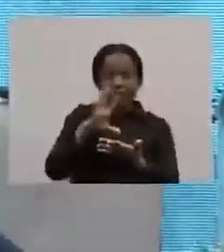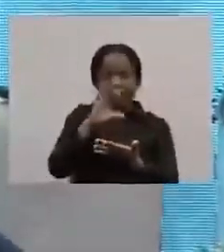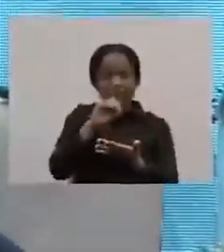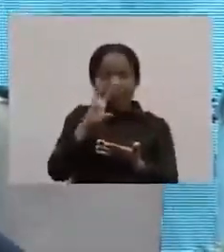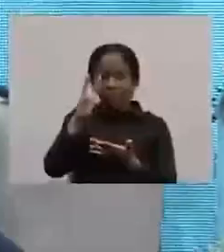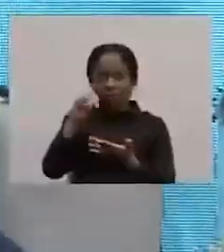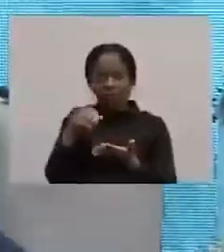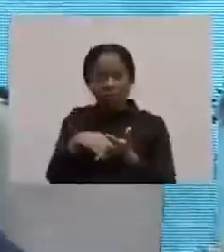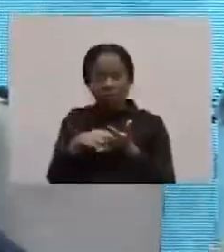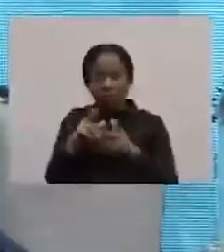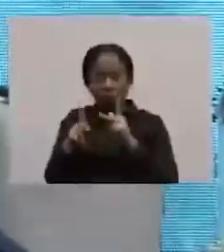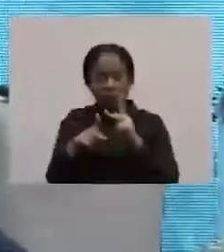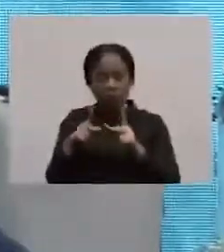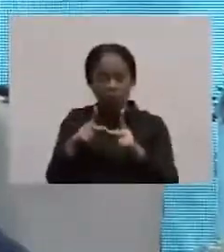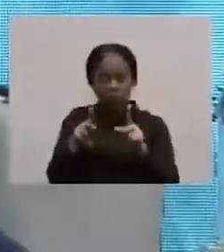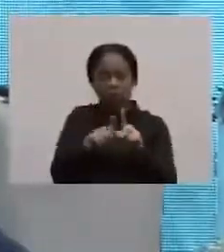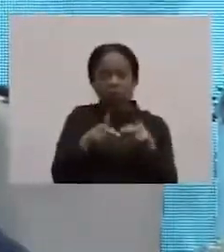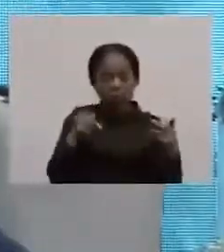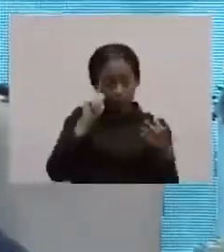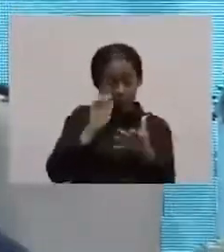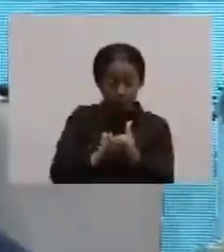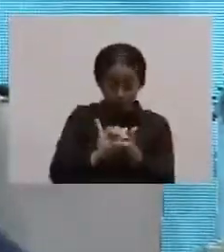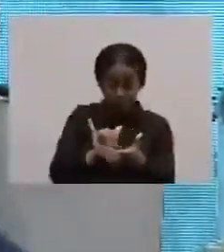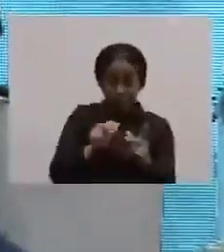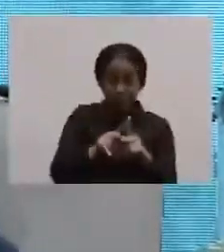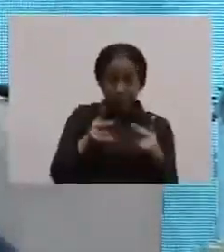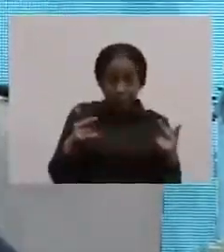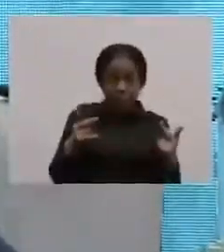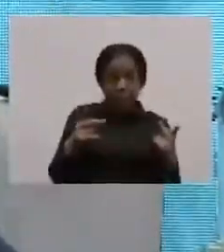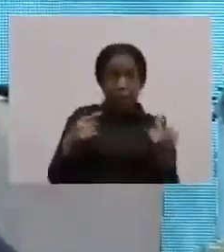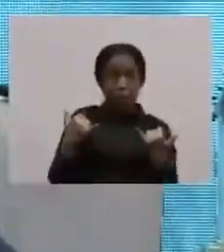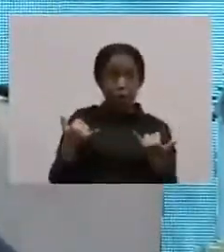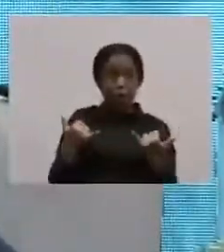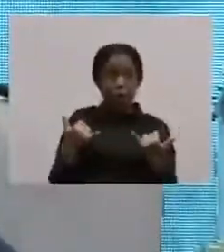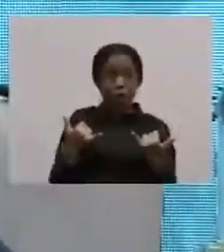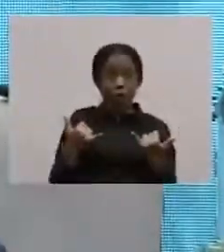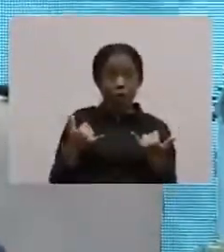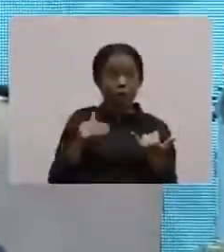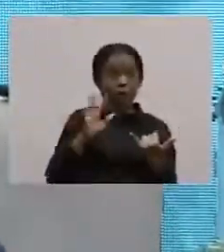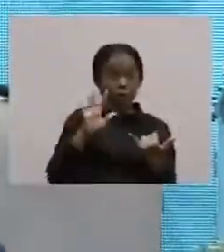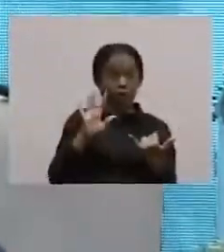que accedían a ese periódico. Hoy llegan,